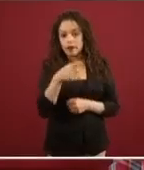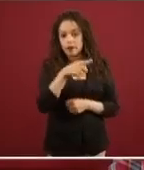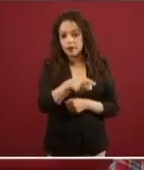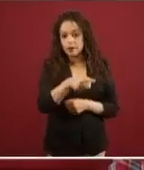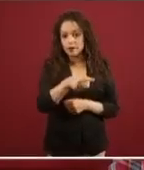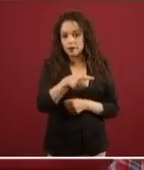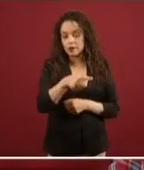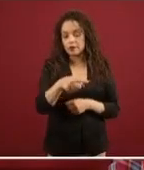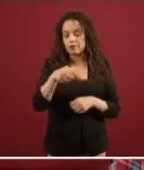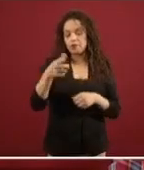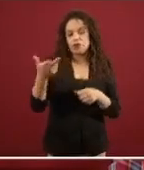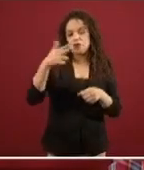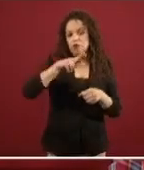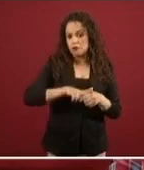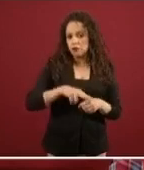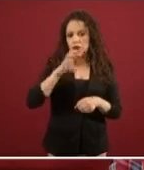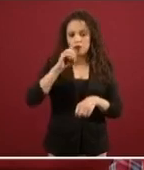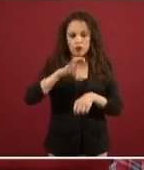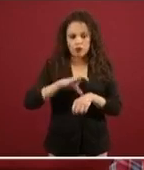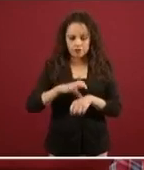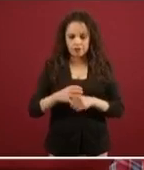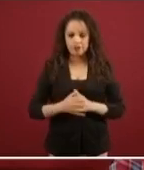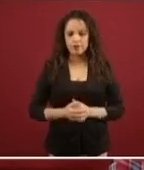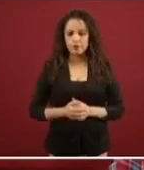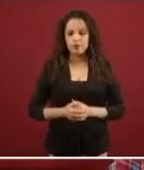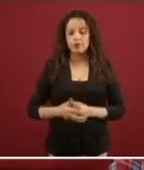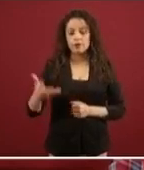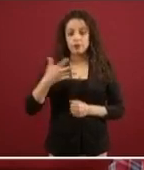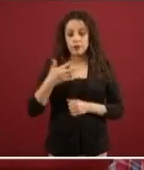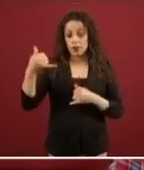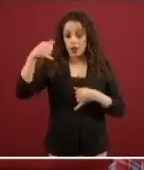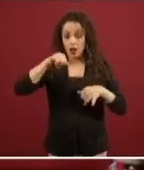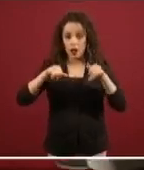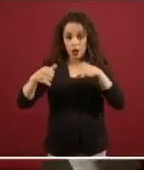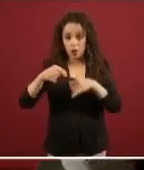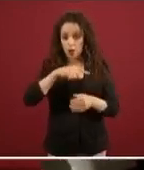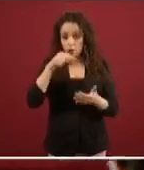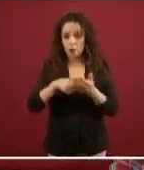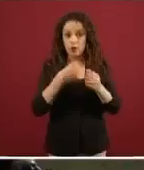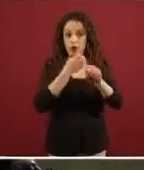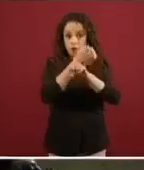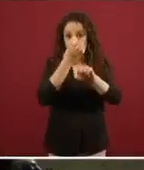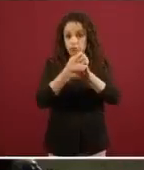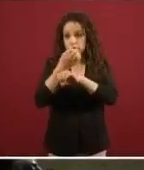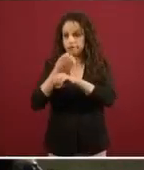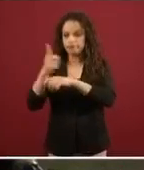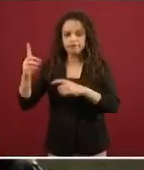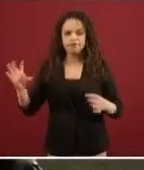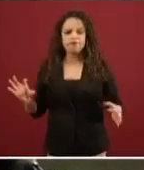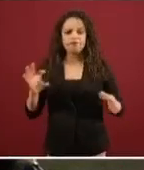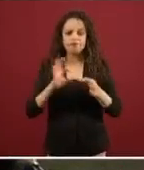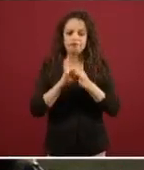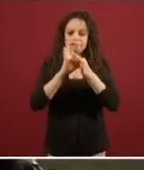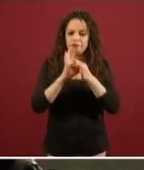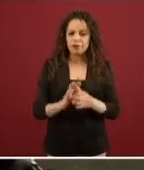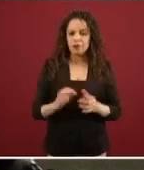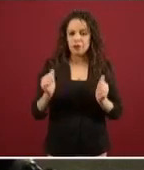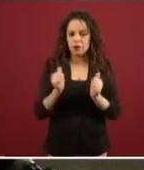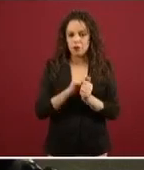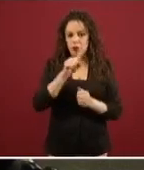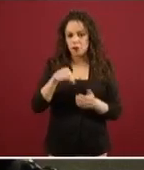laboratorios estatales que en un momento prácticamente interactúan con muchas de las unidades médicas, pero también tenemos